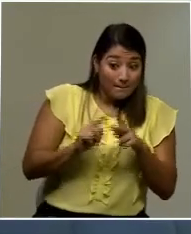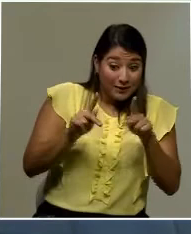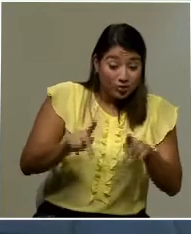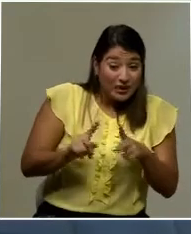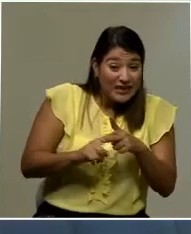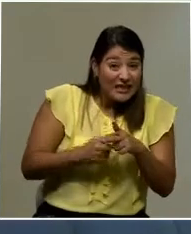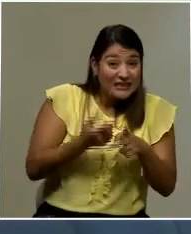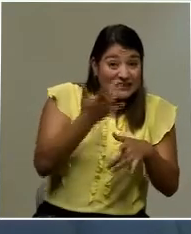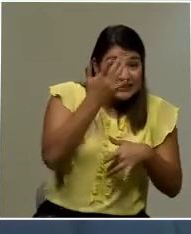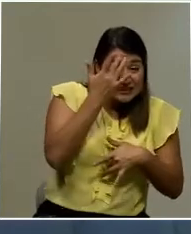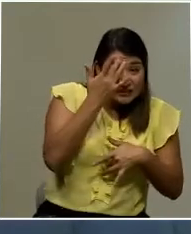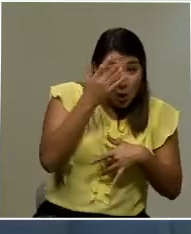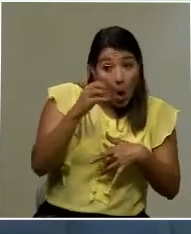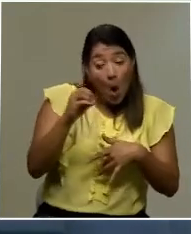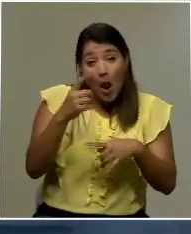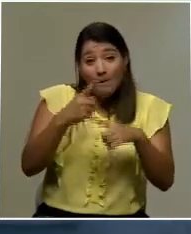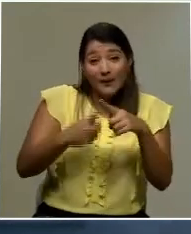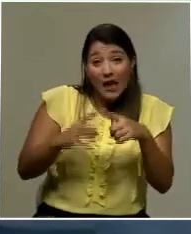enfermedad?